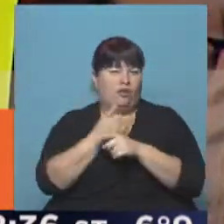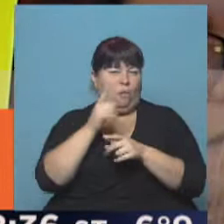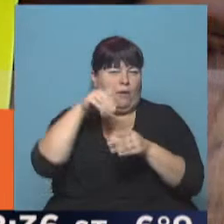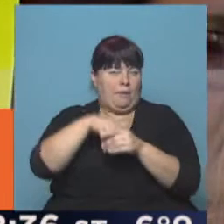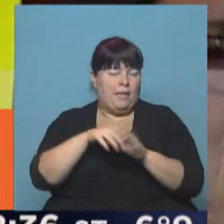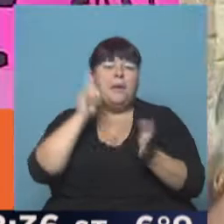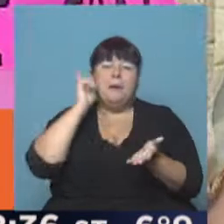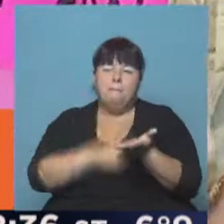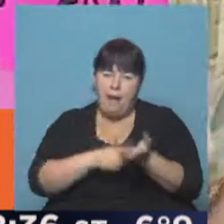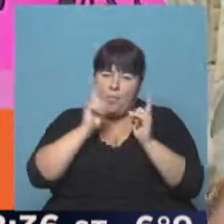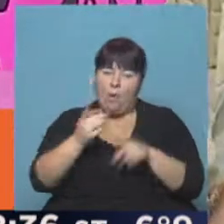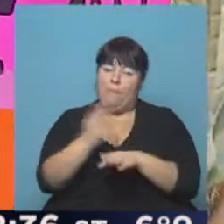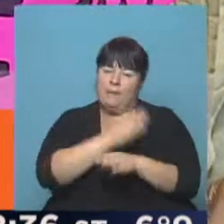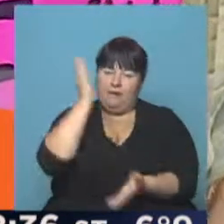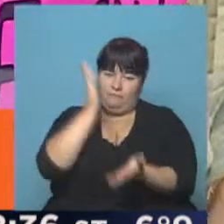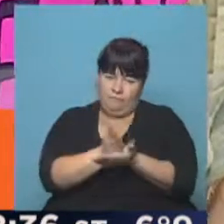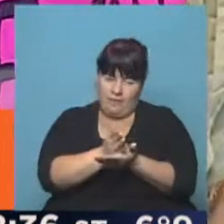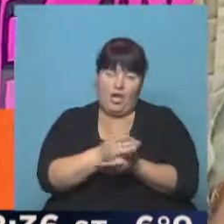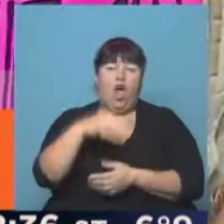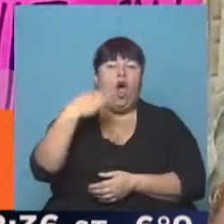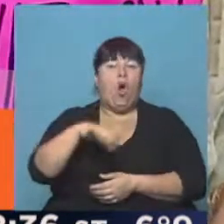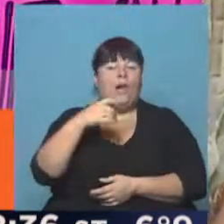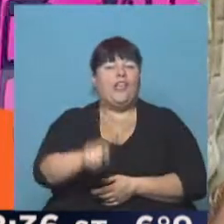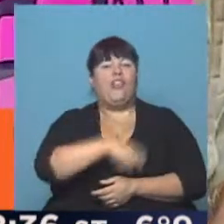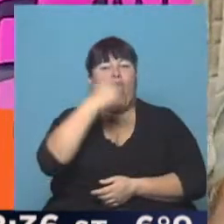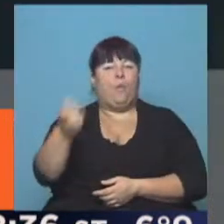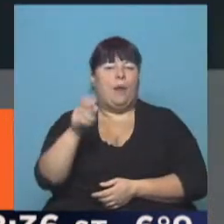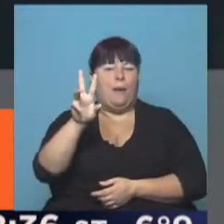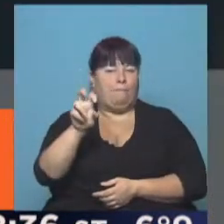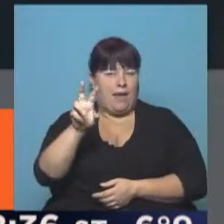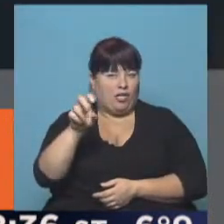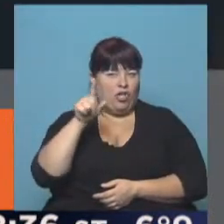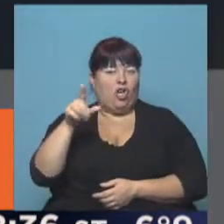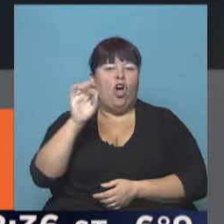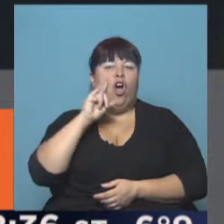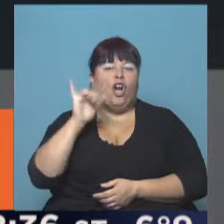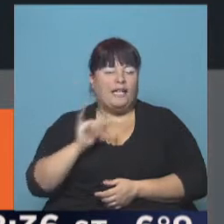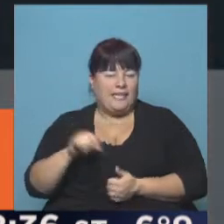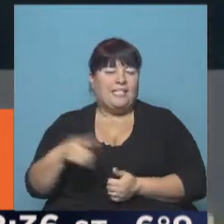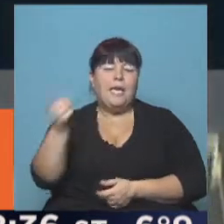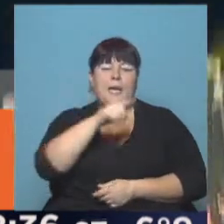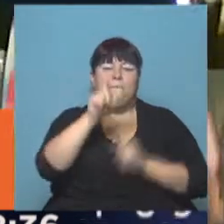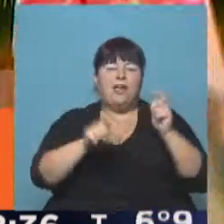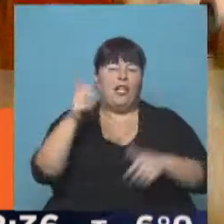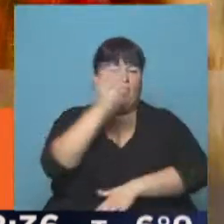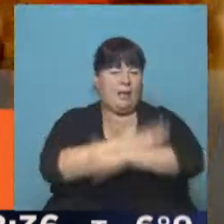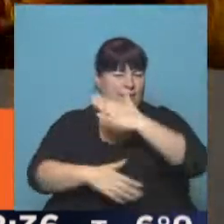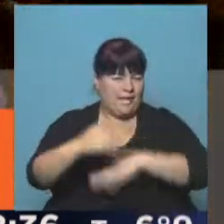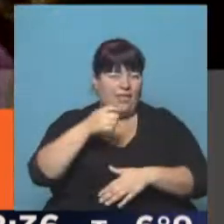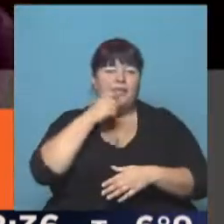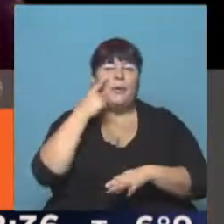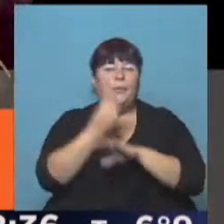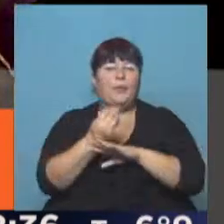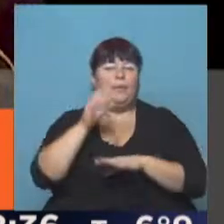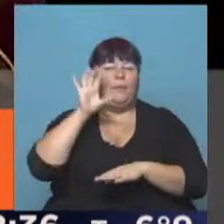pero dictó previamente una sentencia que ordenó restituir las pensiones a José Ortiz y a las personas con discapacidad que residen